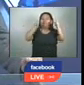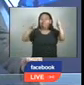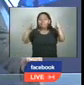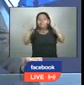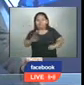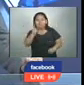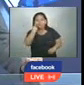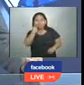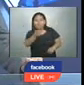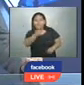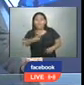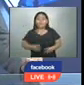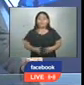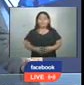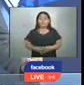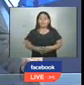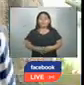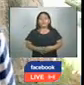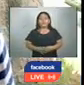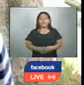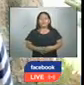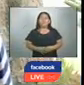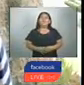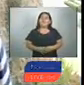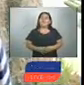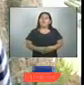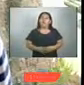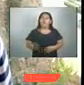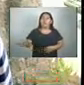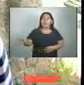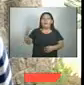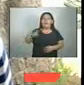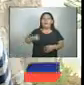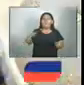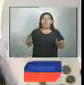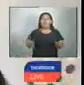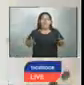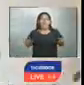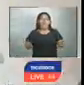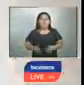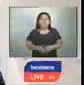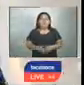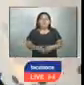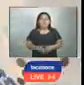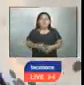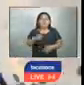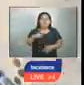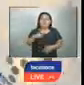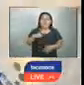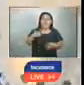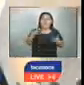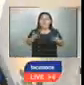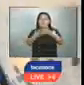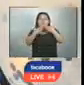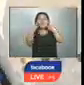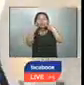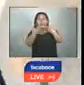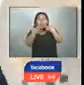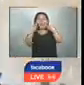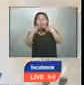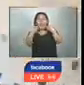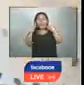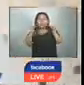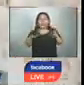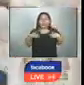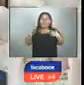más en el siguiente informe. Y que venga a disfrutarla. Y que estoy muy, muy feliz de que Diosito me